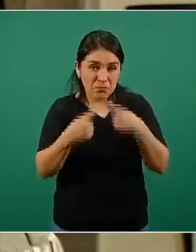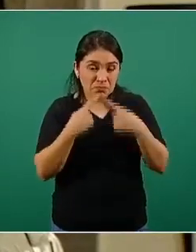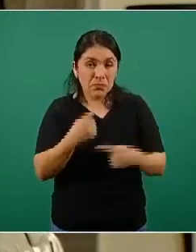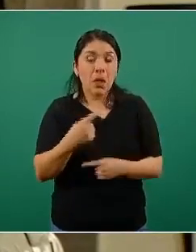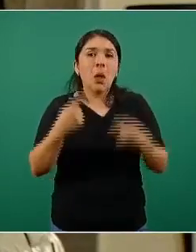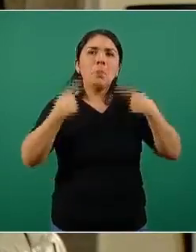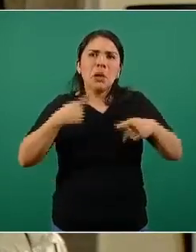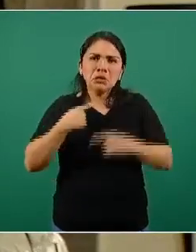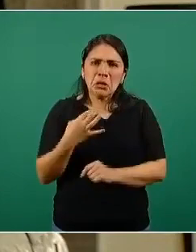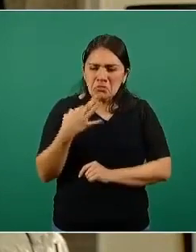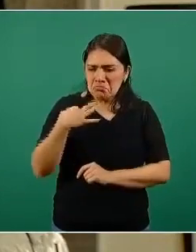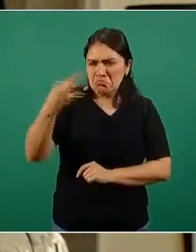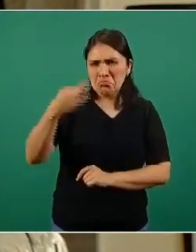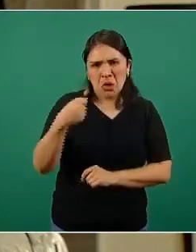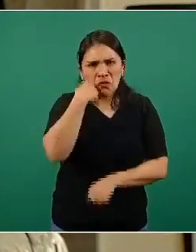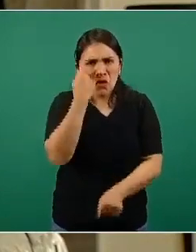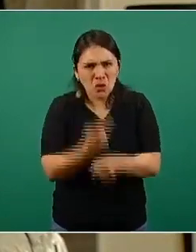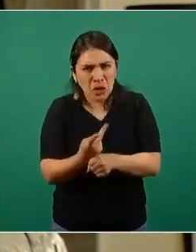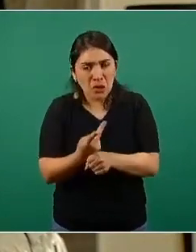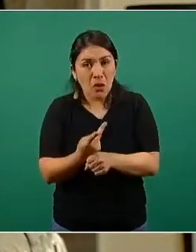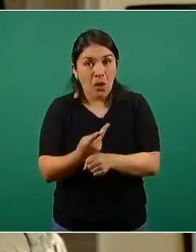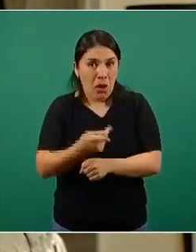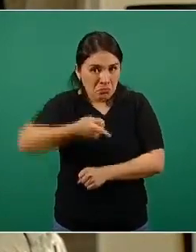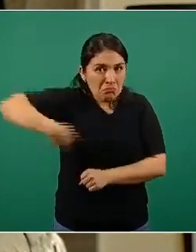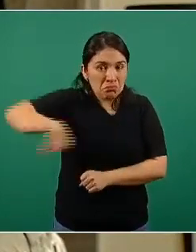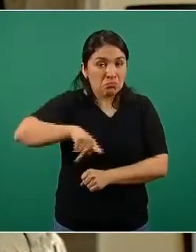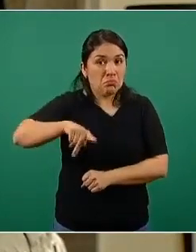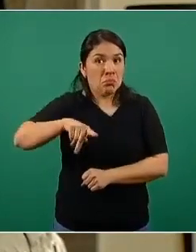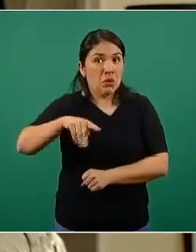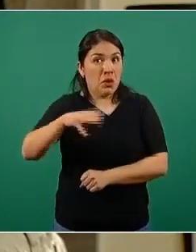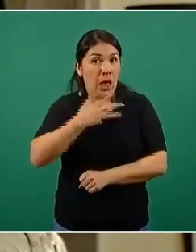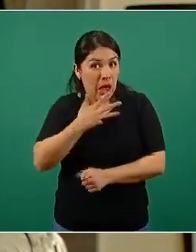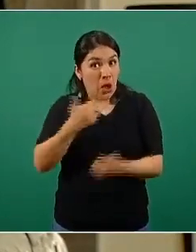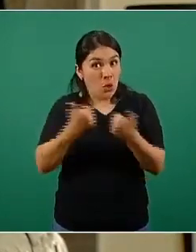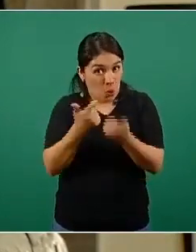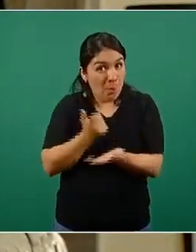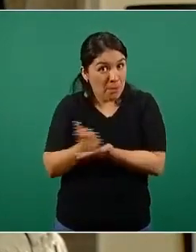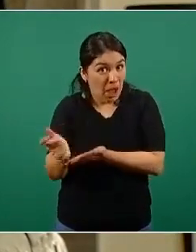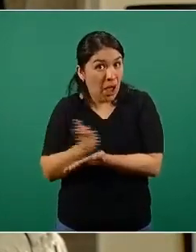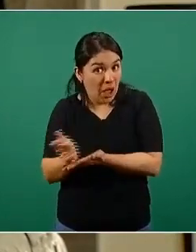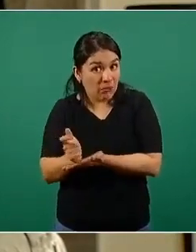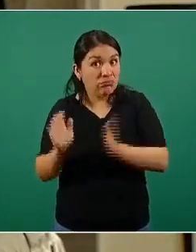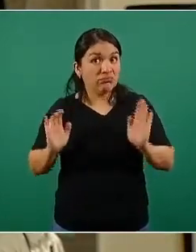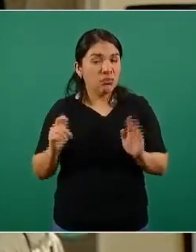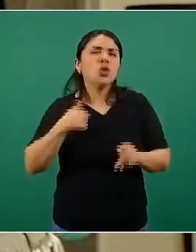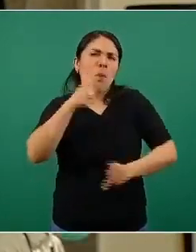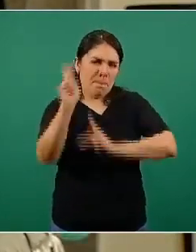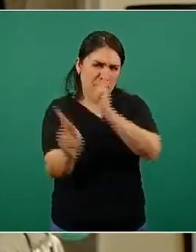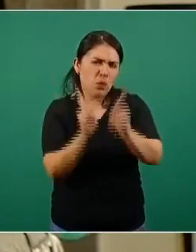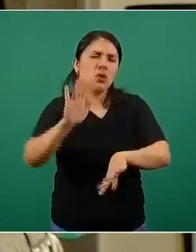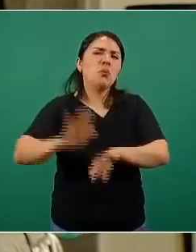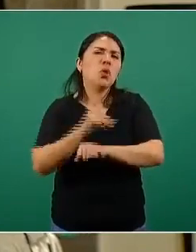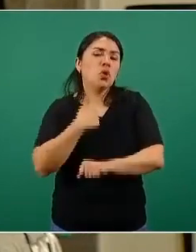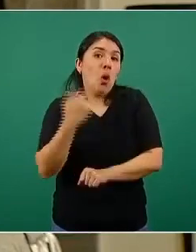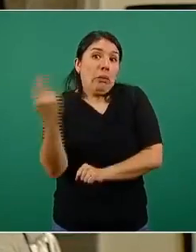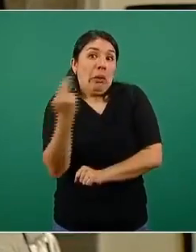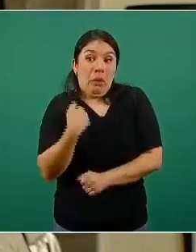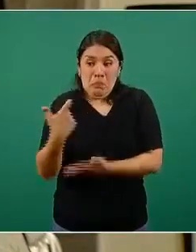paga. Quiero hacerle esta pregunta porque en lo personal ayer lo pregunté y no me interesaría tener ningún tipo de paga,